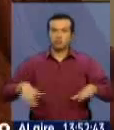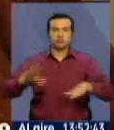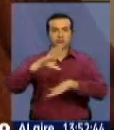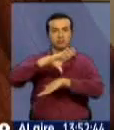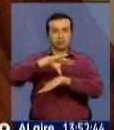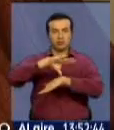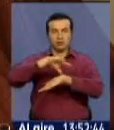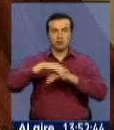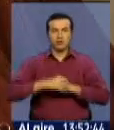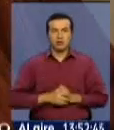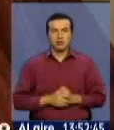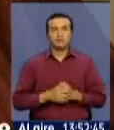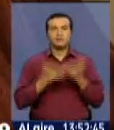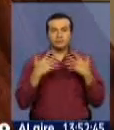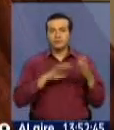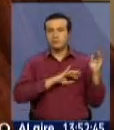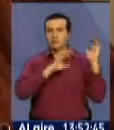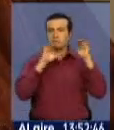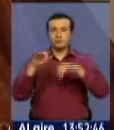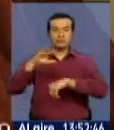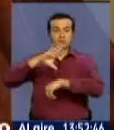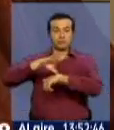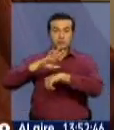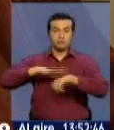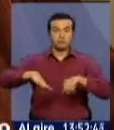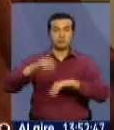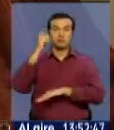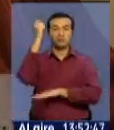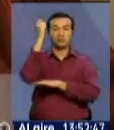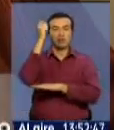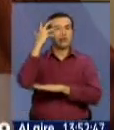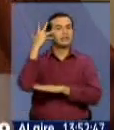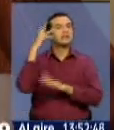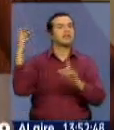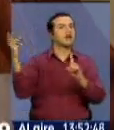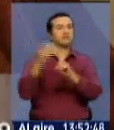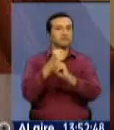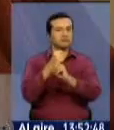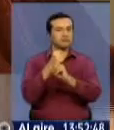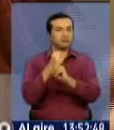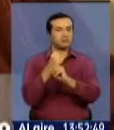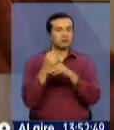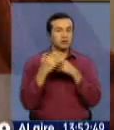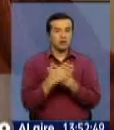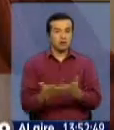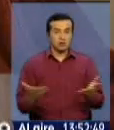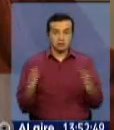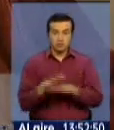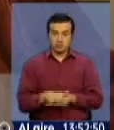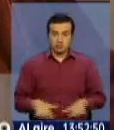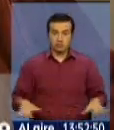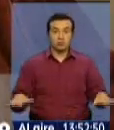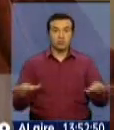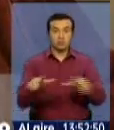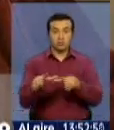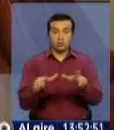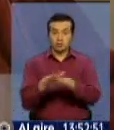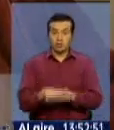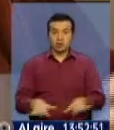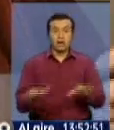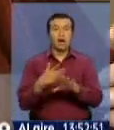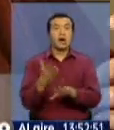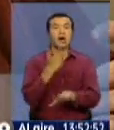llegado a la Plaza de la Independencia conserva un triunfo, porque claro, ese local